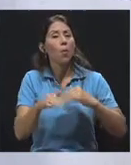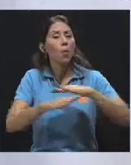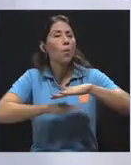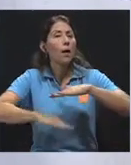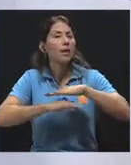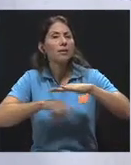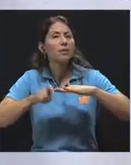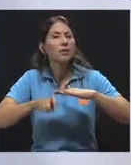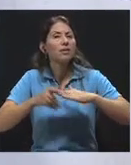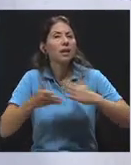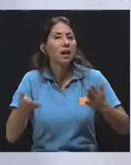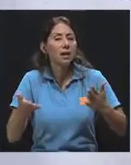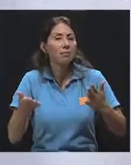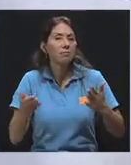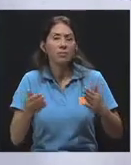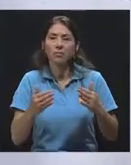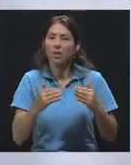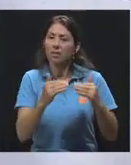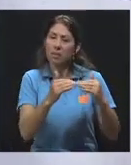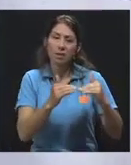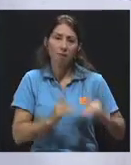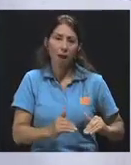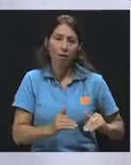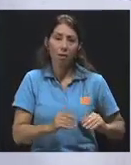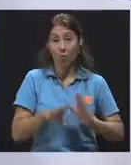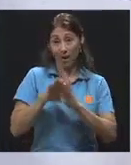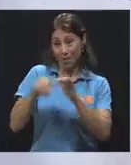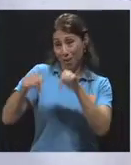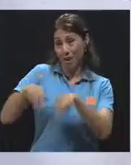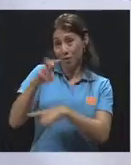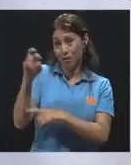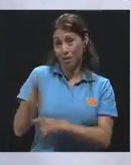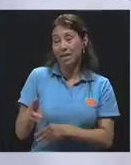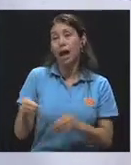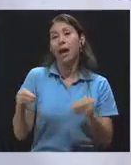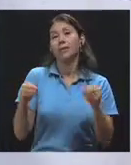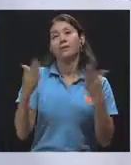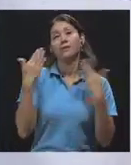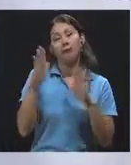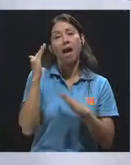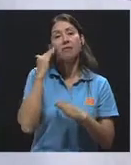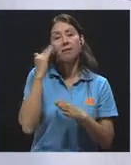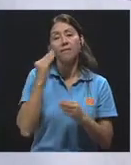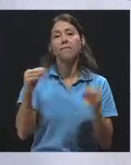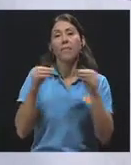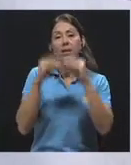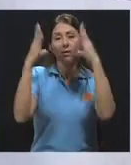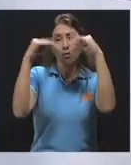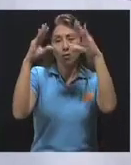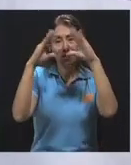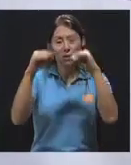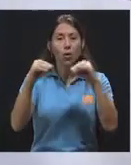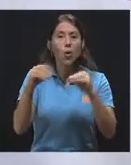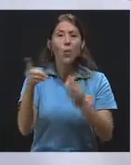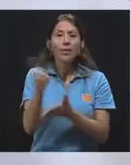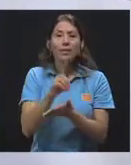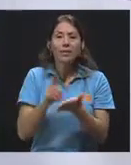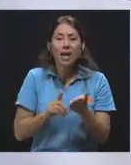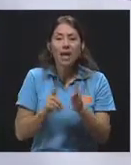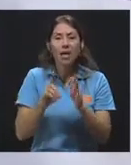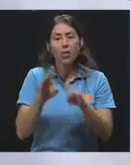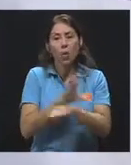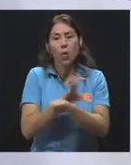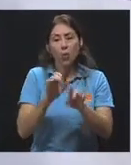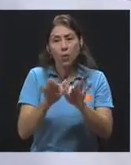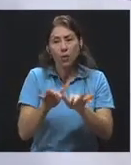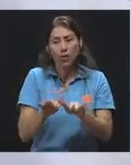que acá la gente ya maneja más cosas de computación, de diseño y todo, desde los coles públicos, ¿verdad? Hay